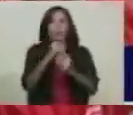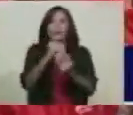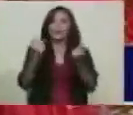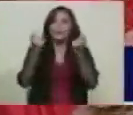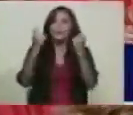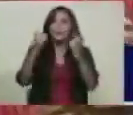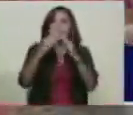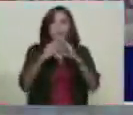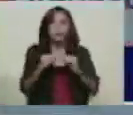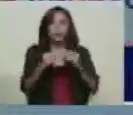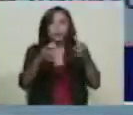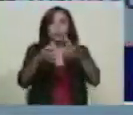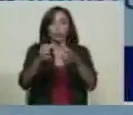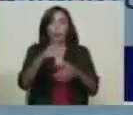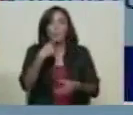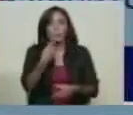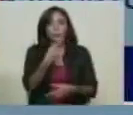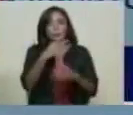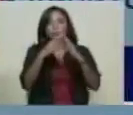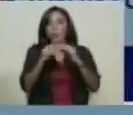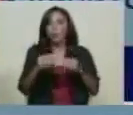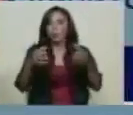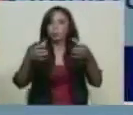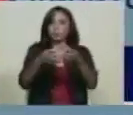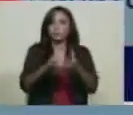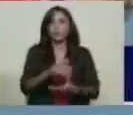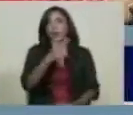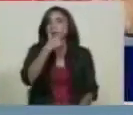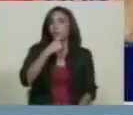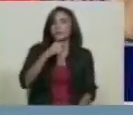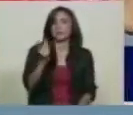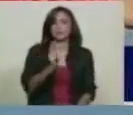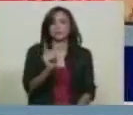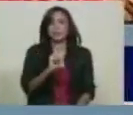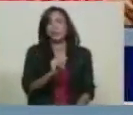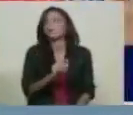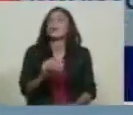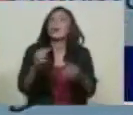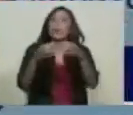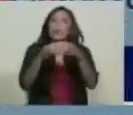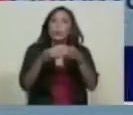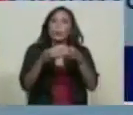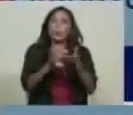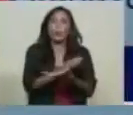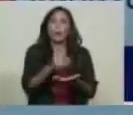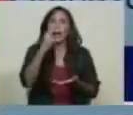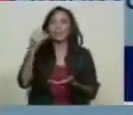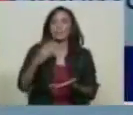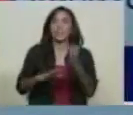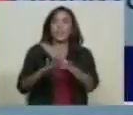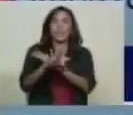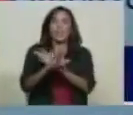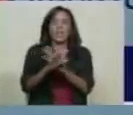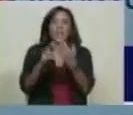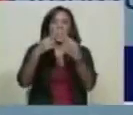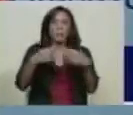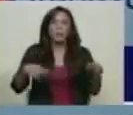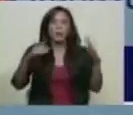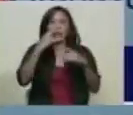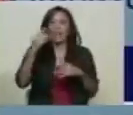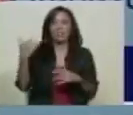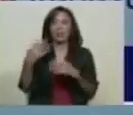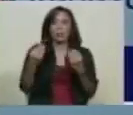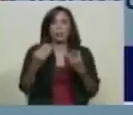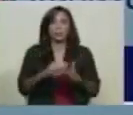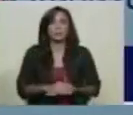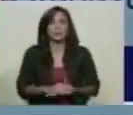y la conformación de un partido como este. No era fácil, veníamos del movimiento Quinta República, con una cantidad